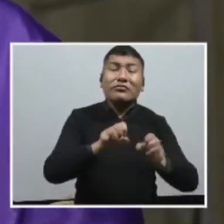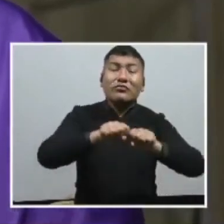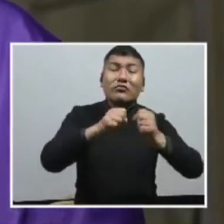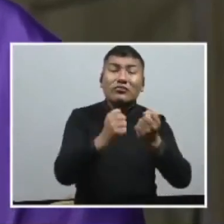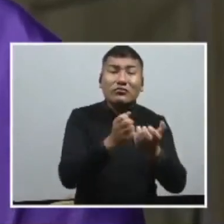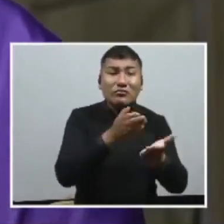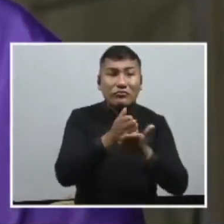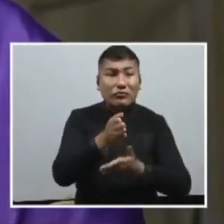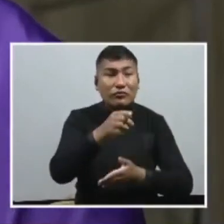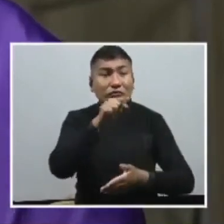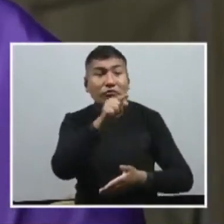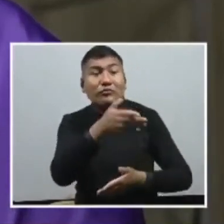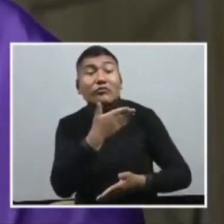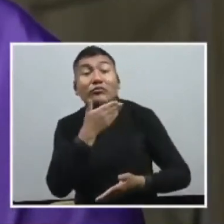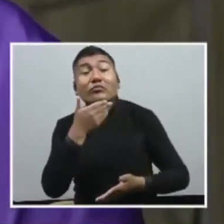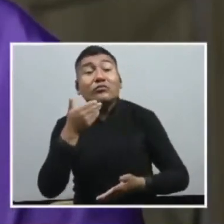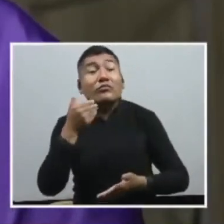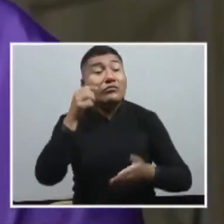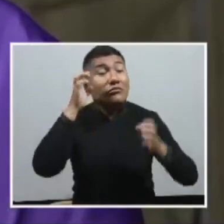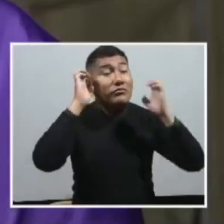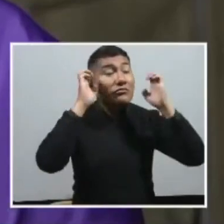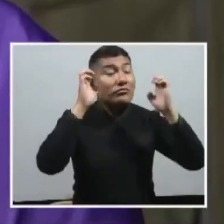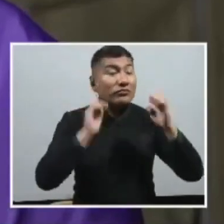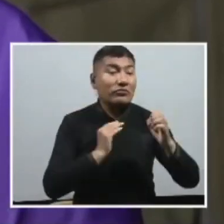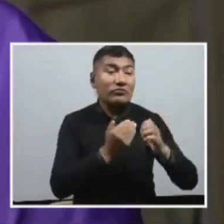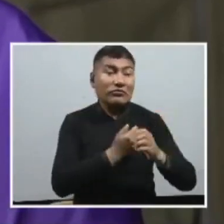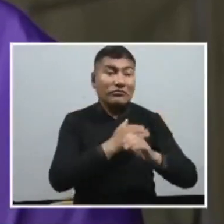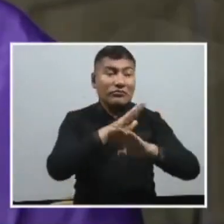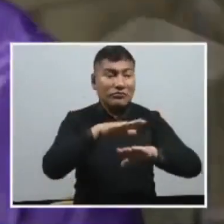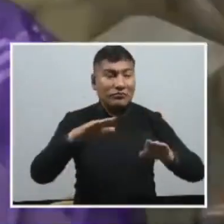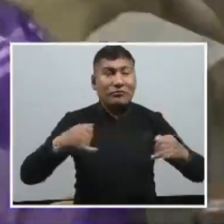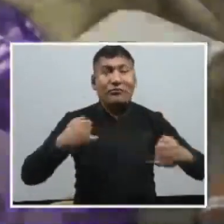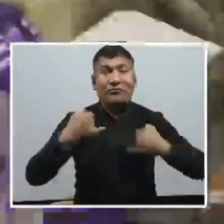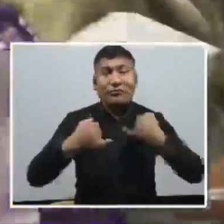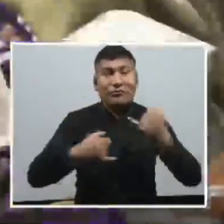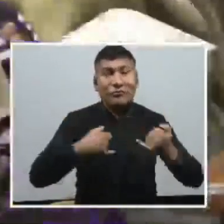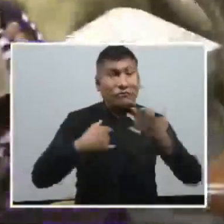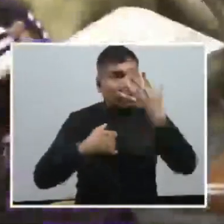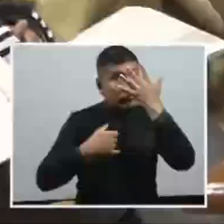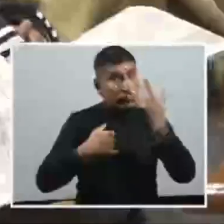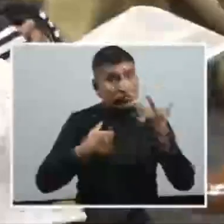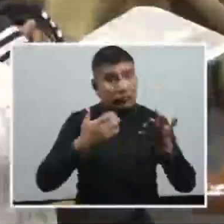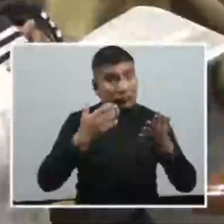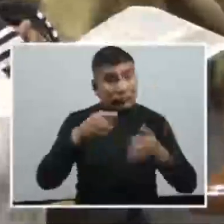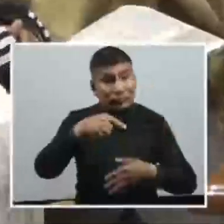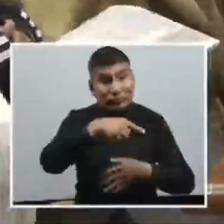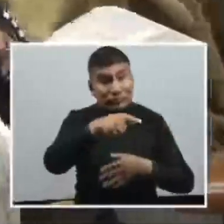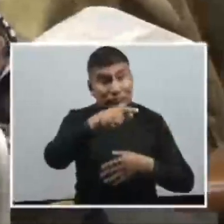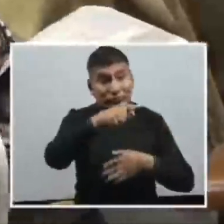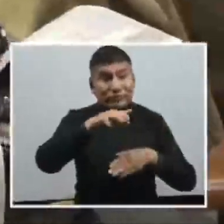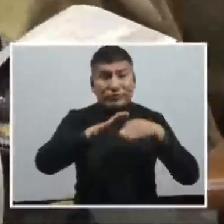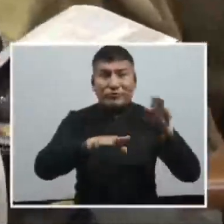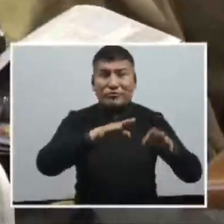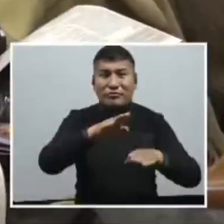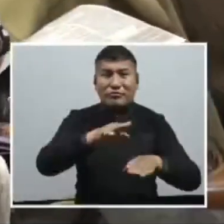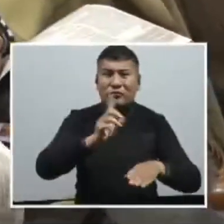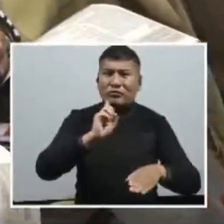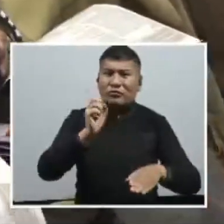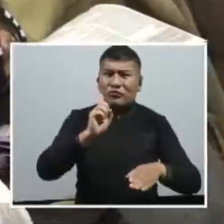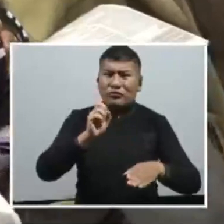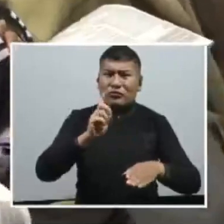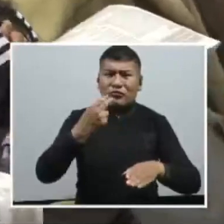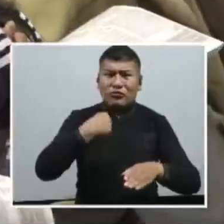decir esto es lo mejor para la educación de nuestros niños y jóvenes, porque por ahí vamos a caminar. No, hay